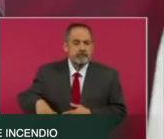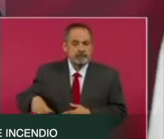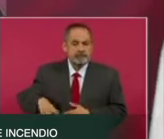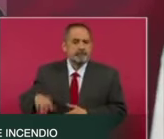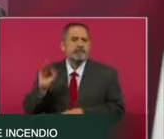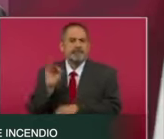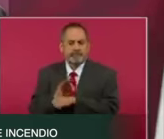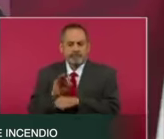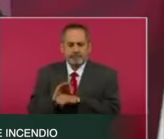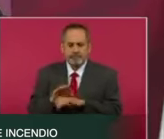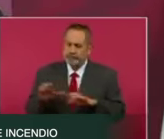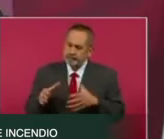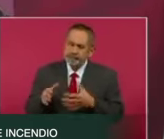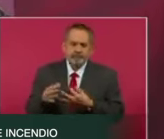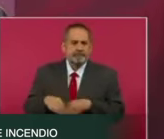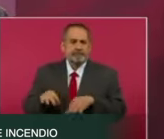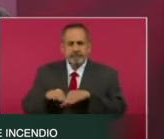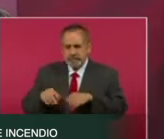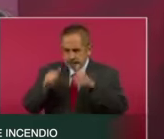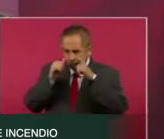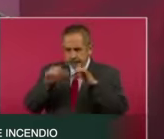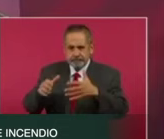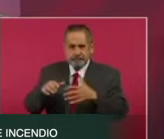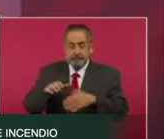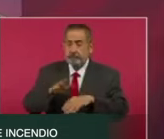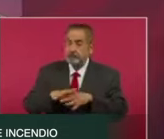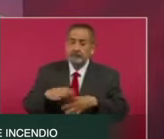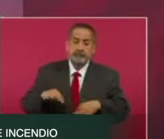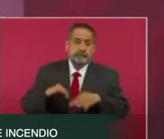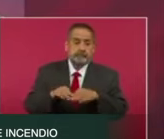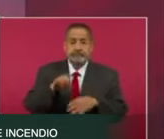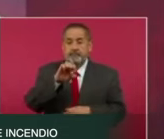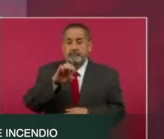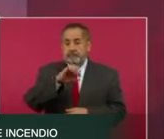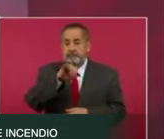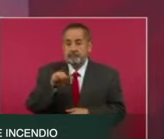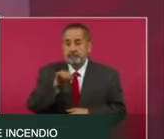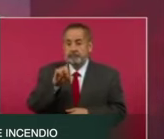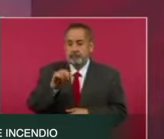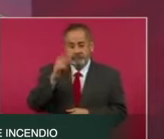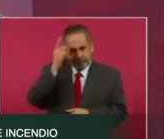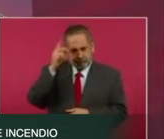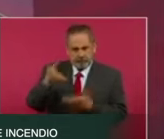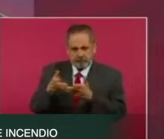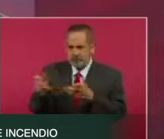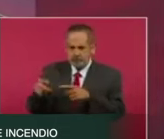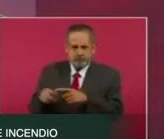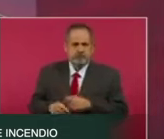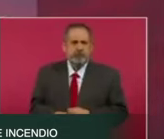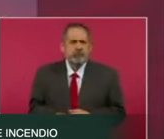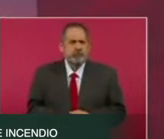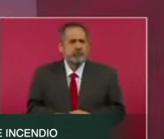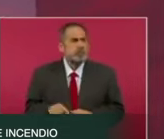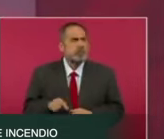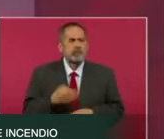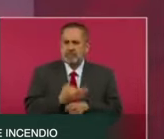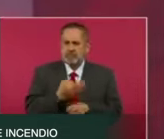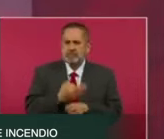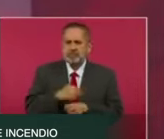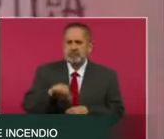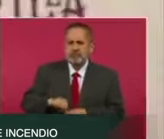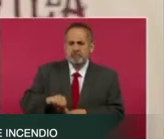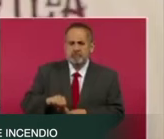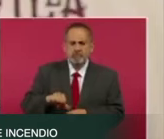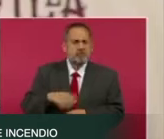difundidas de este material de aproximadamente 18 minutos que se hizo público y sentenció que debe de formar parte